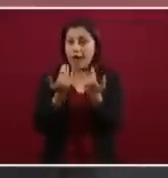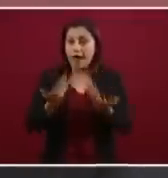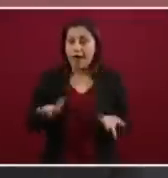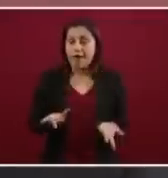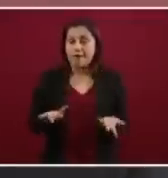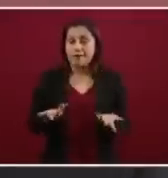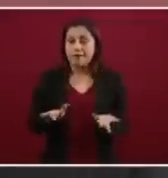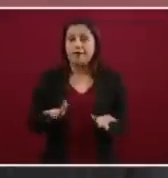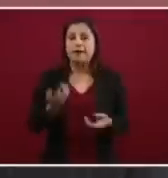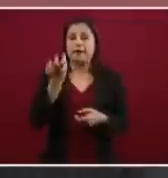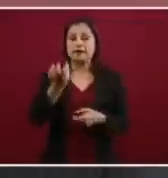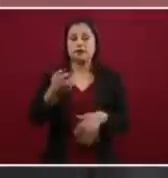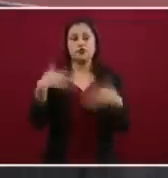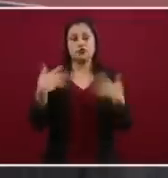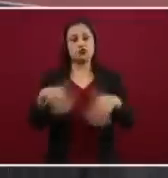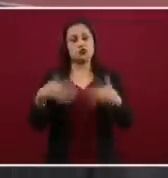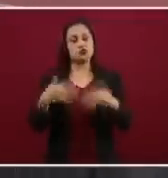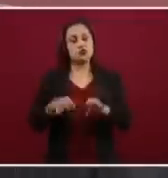la importancia que tiene